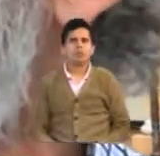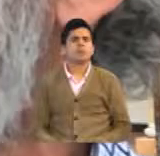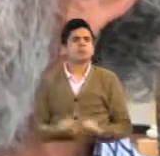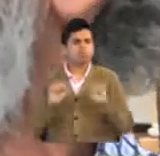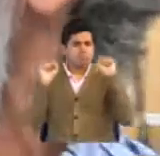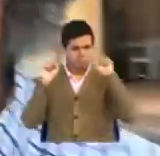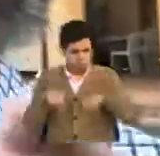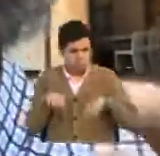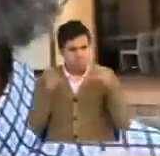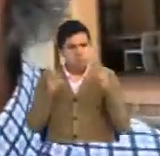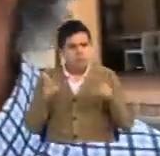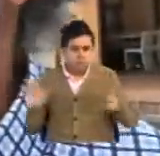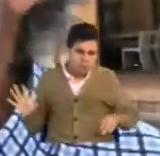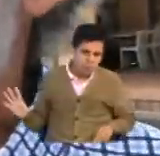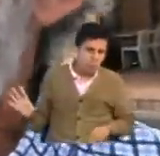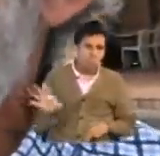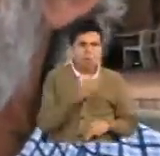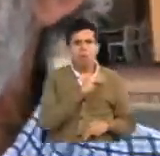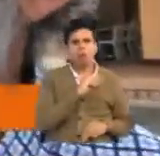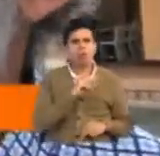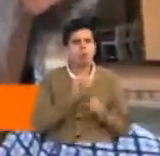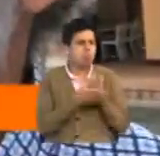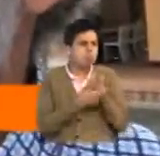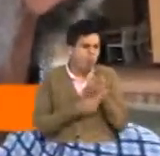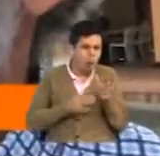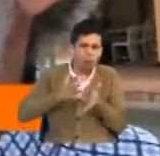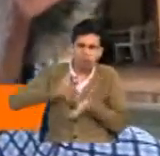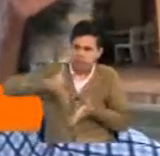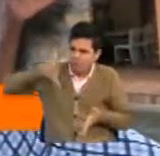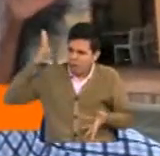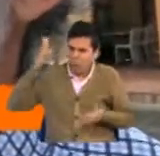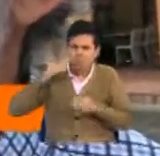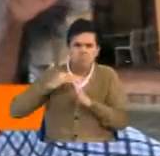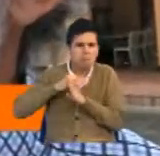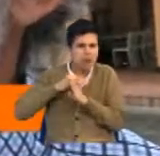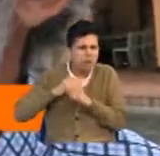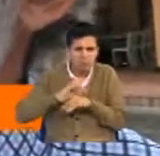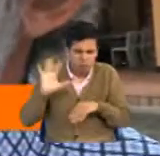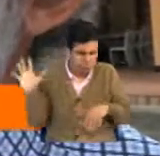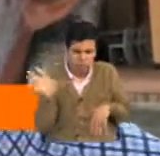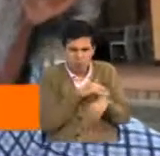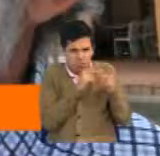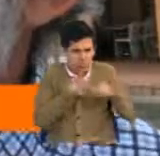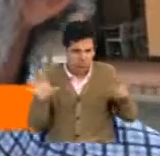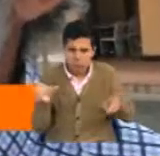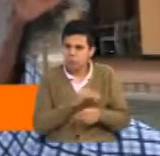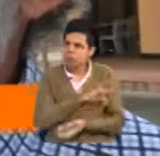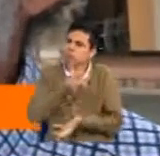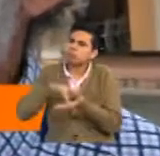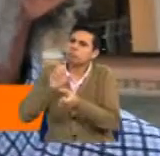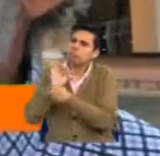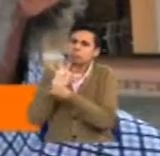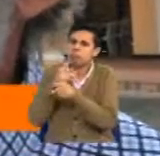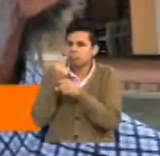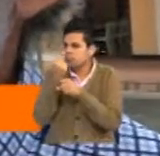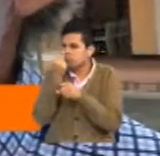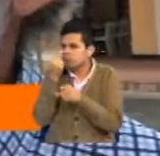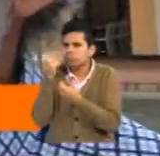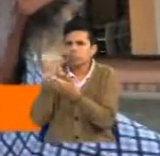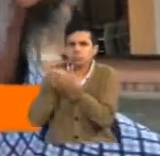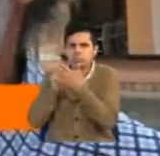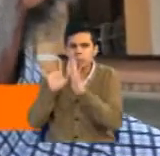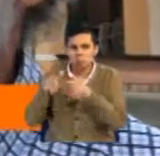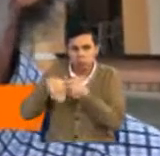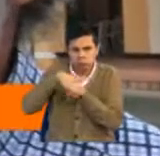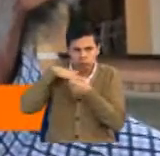mundo, de cualquier estrato, pueda ver las obras de los artistas, no solamente de